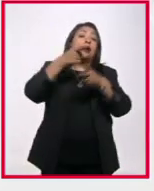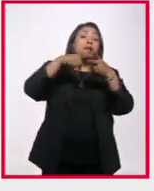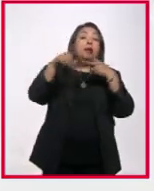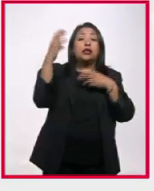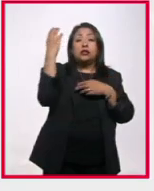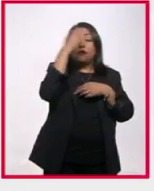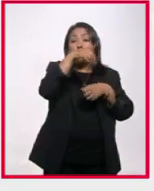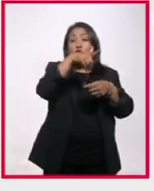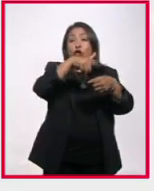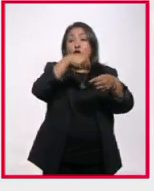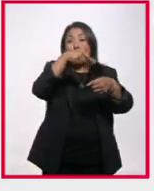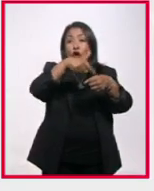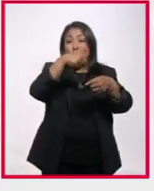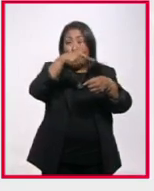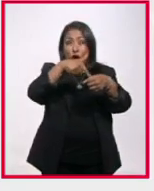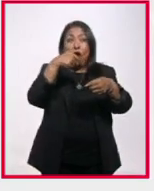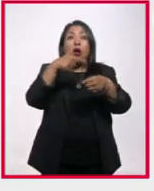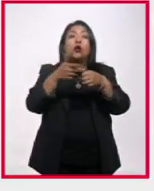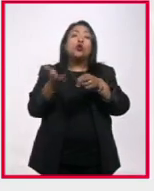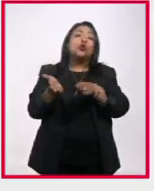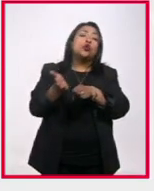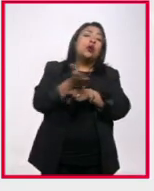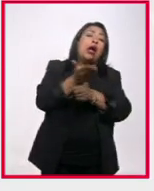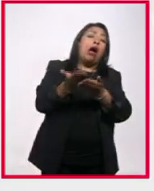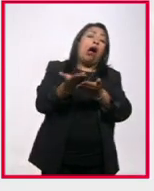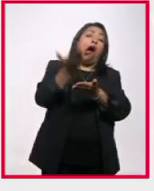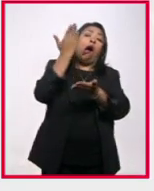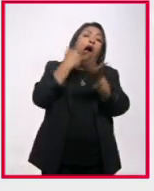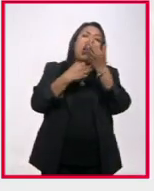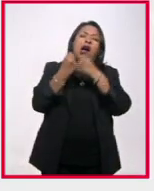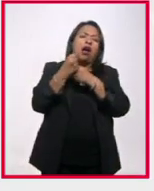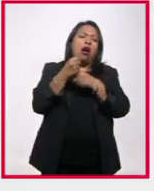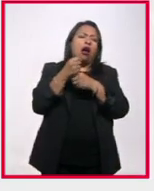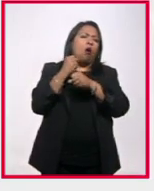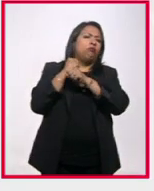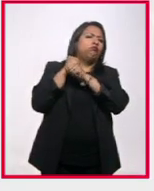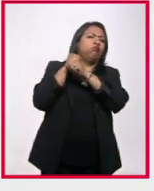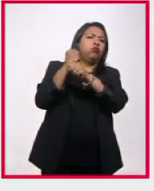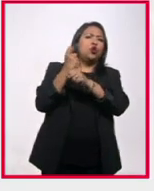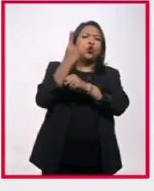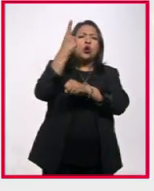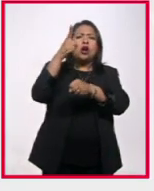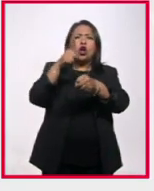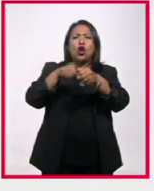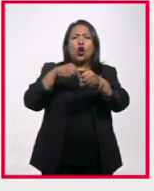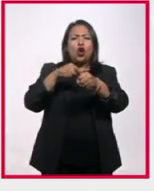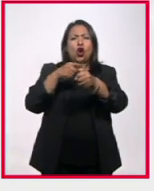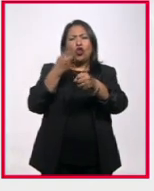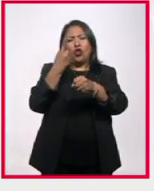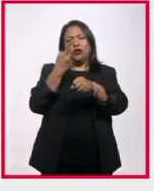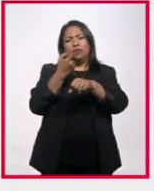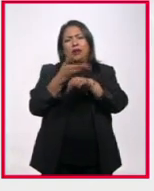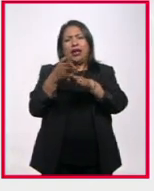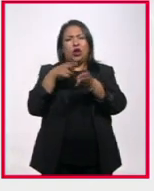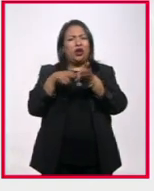a color, a una época que se resistió a ser monocromática. La exposición Soñando la fotografía a